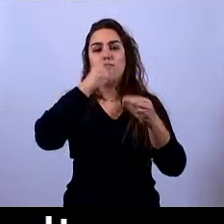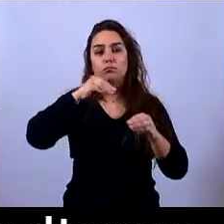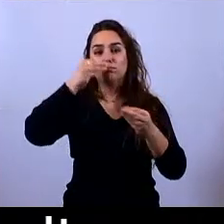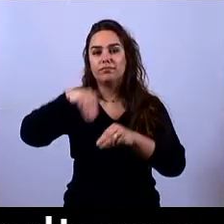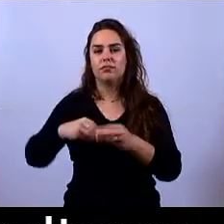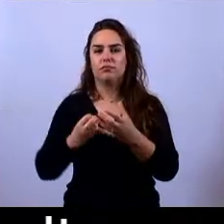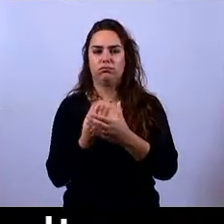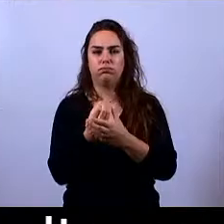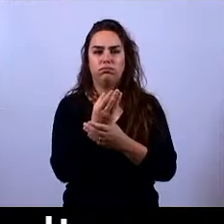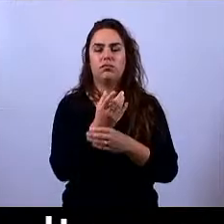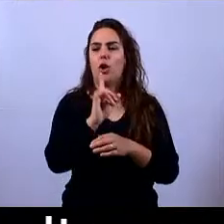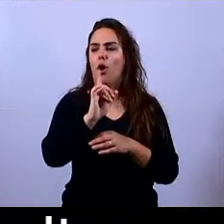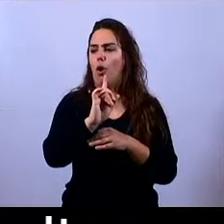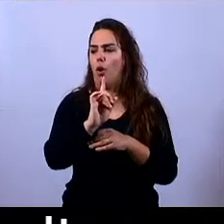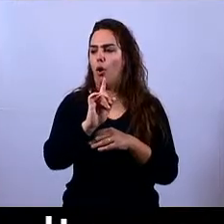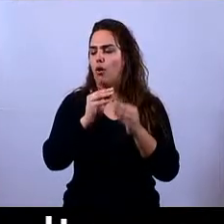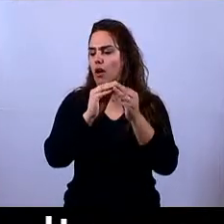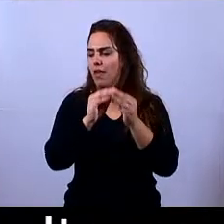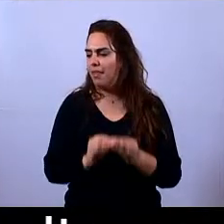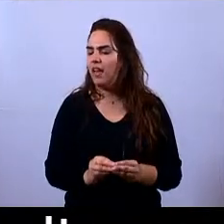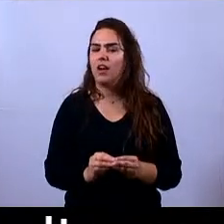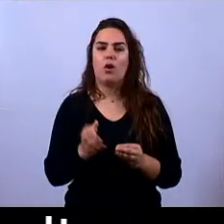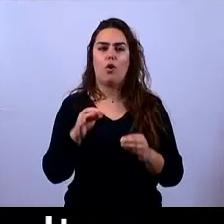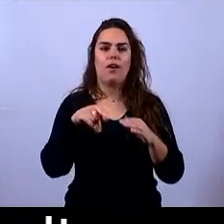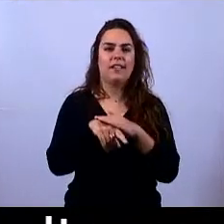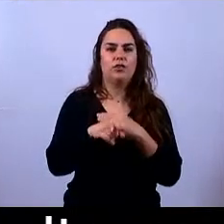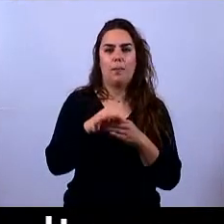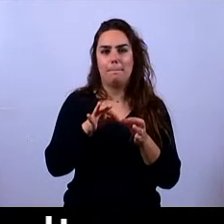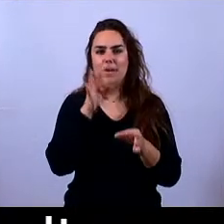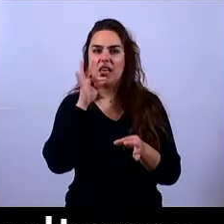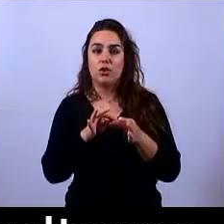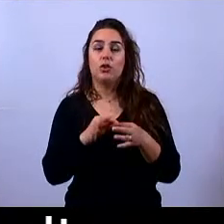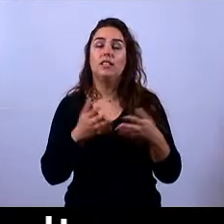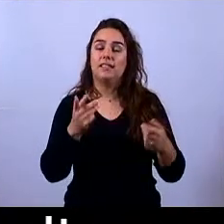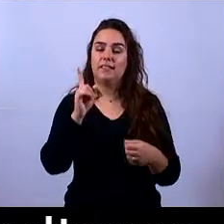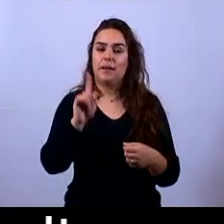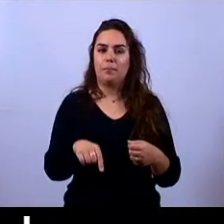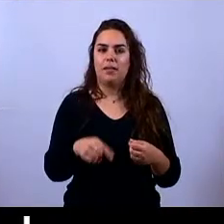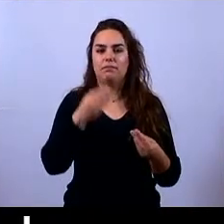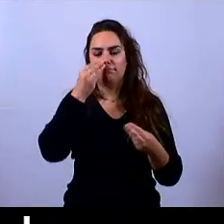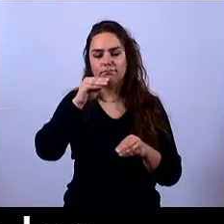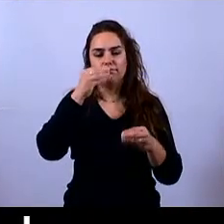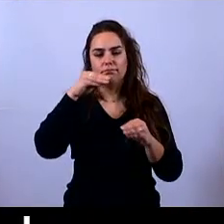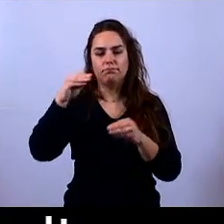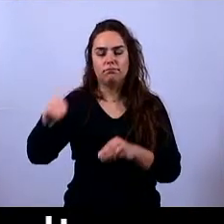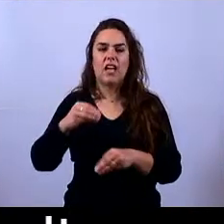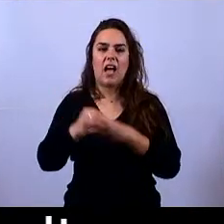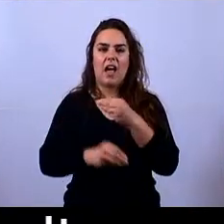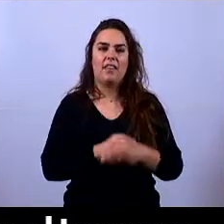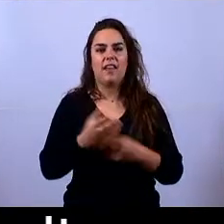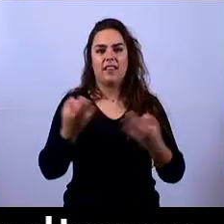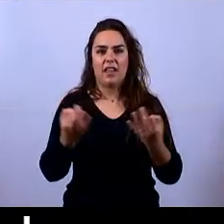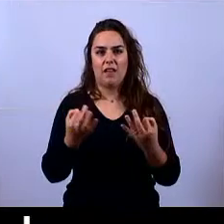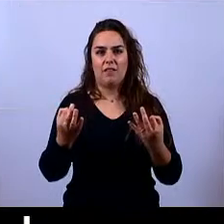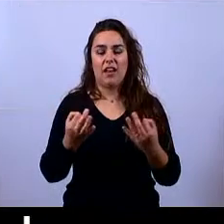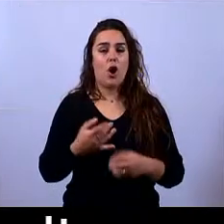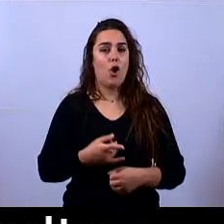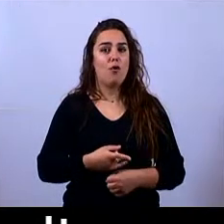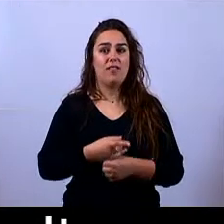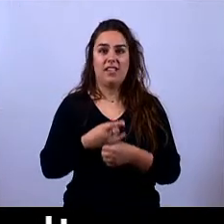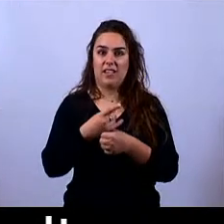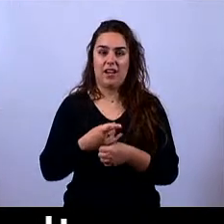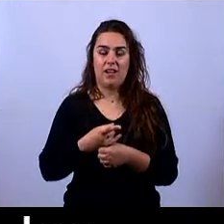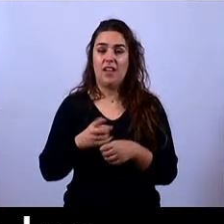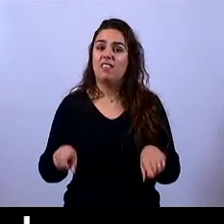la reconversión de varietales, la gestión de los viñedos, así como las replantaciones que deban realizarse de manera obligatoria,